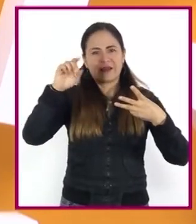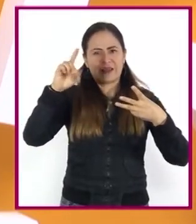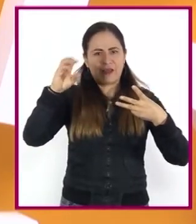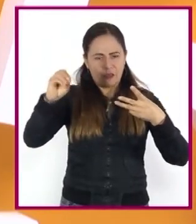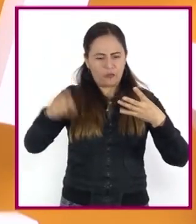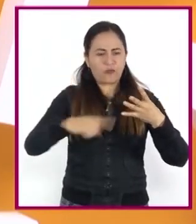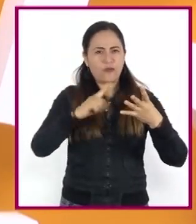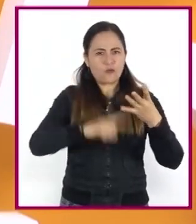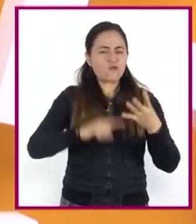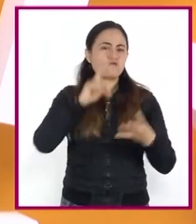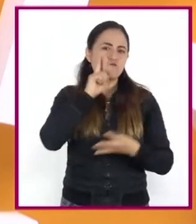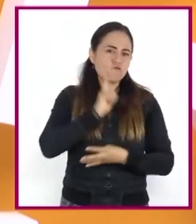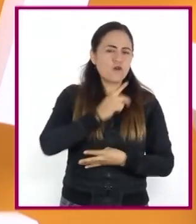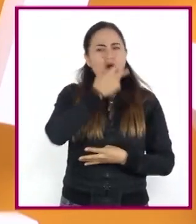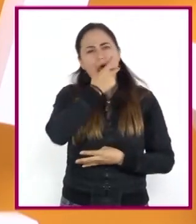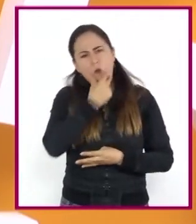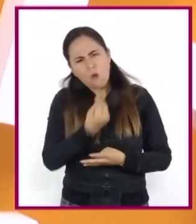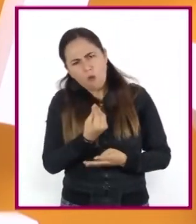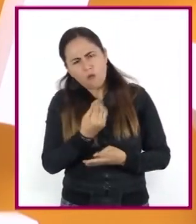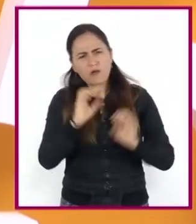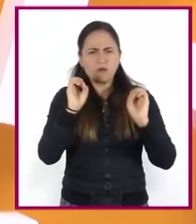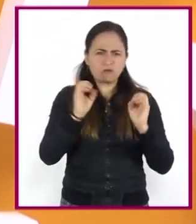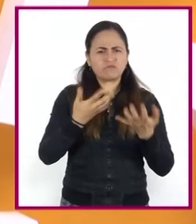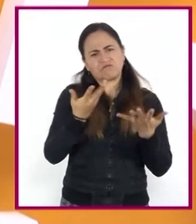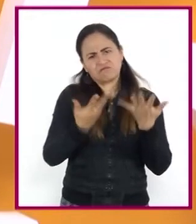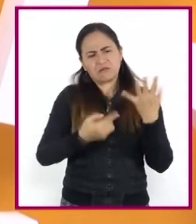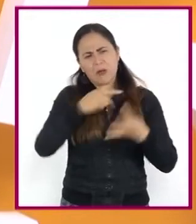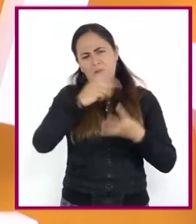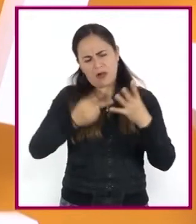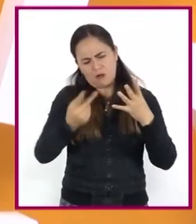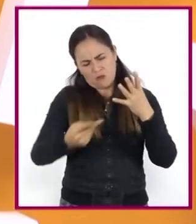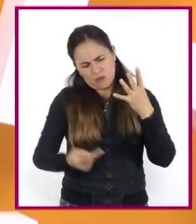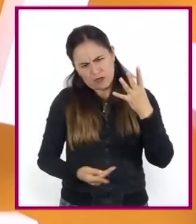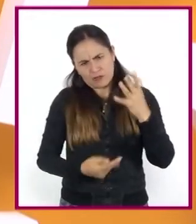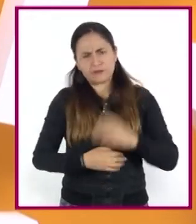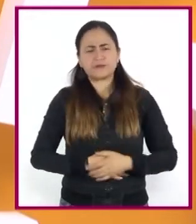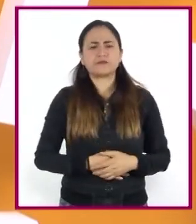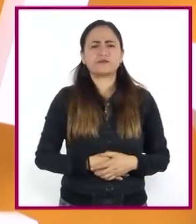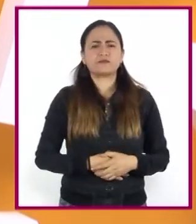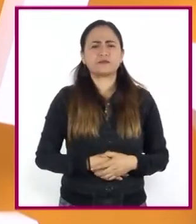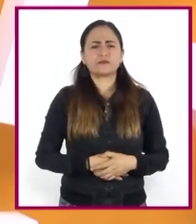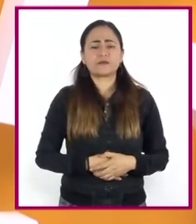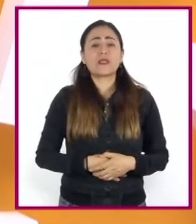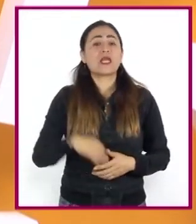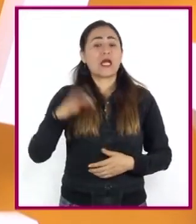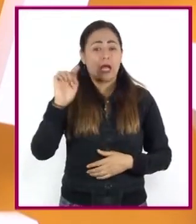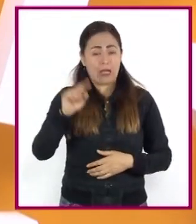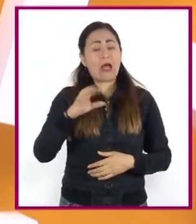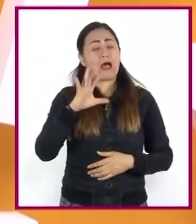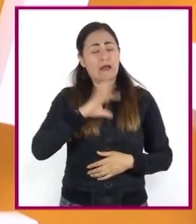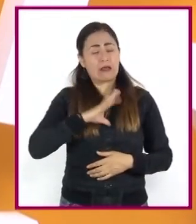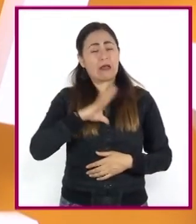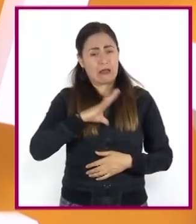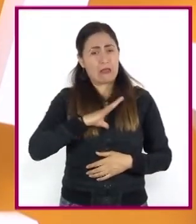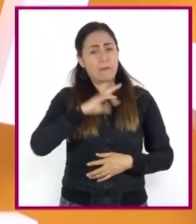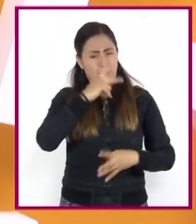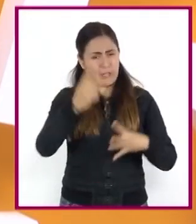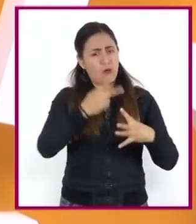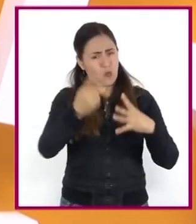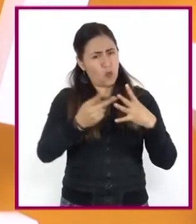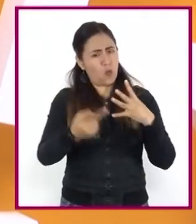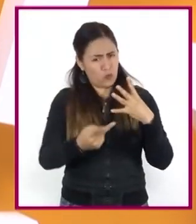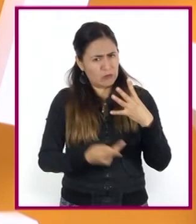género, entre otras preguntas. Hay muchas preguntas que seguramente podrían plantearse,